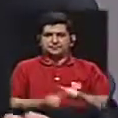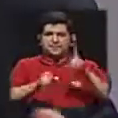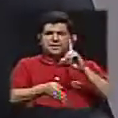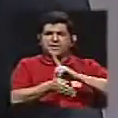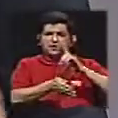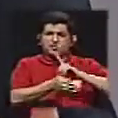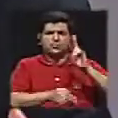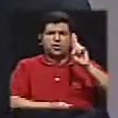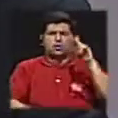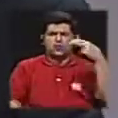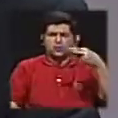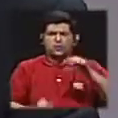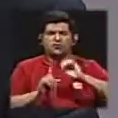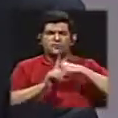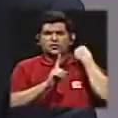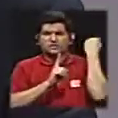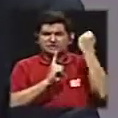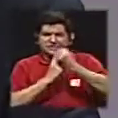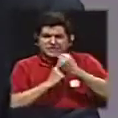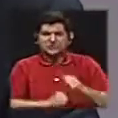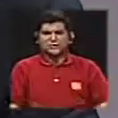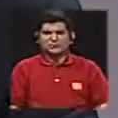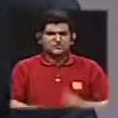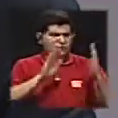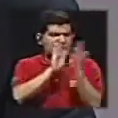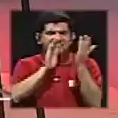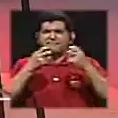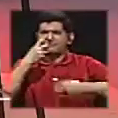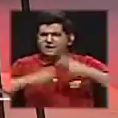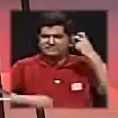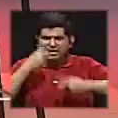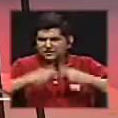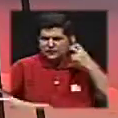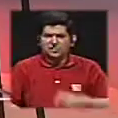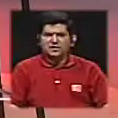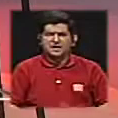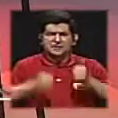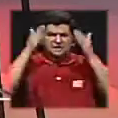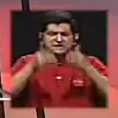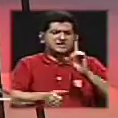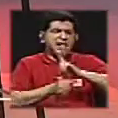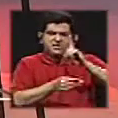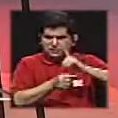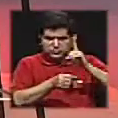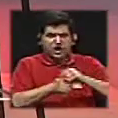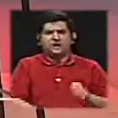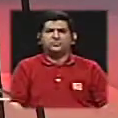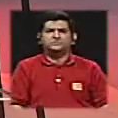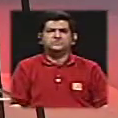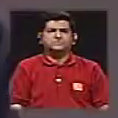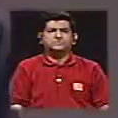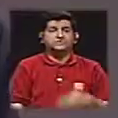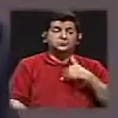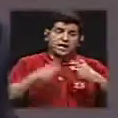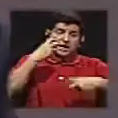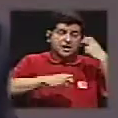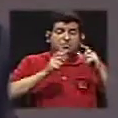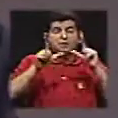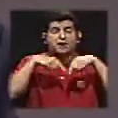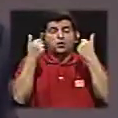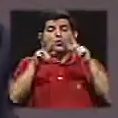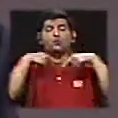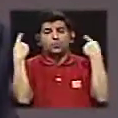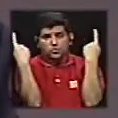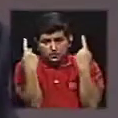estaba en una situación en donde estaba enfrentando problemas con los candidatos a diputados, con la cúpula